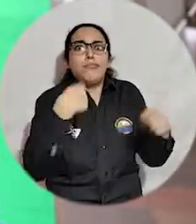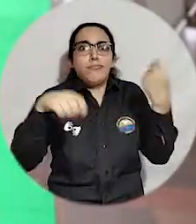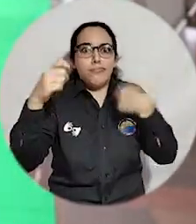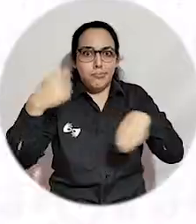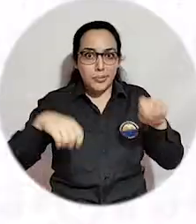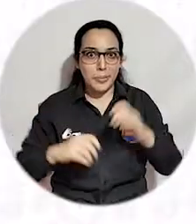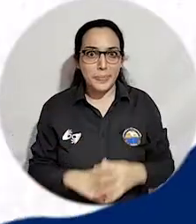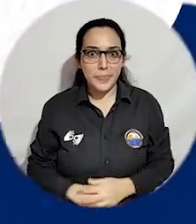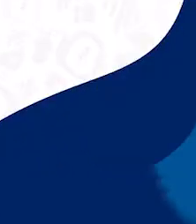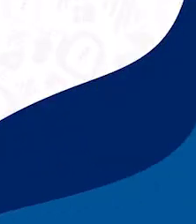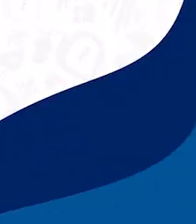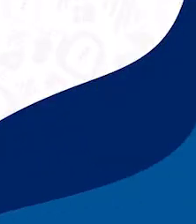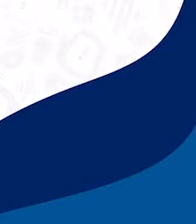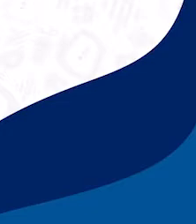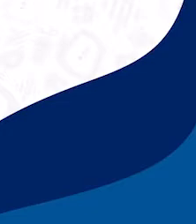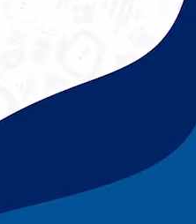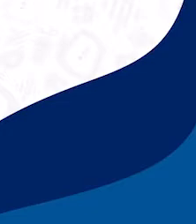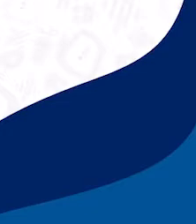vendido todo.